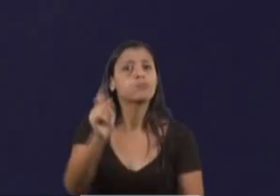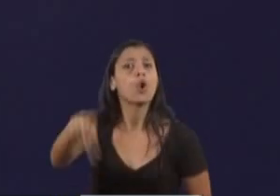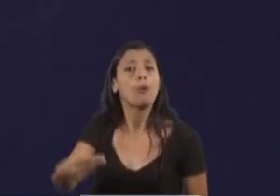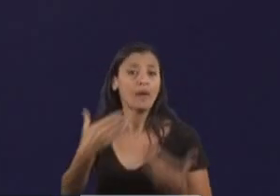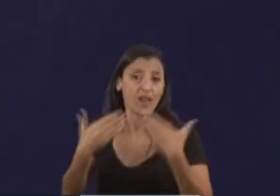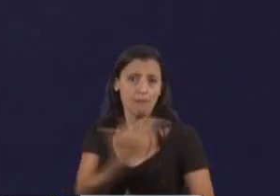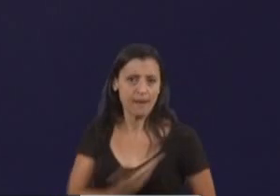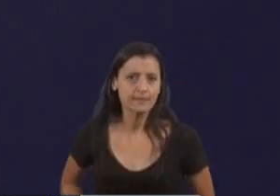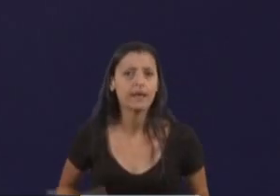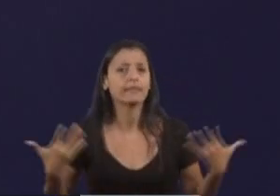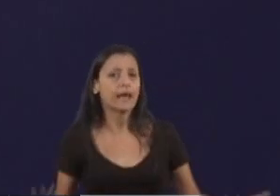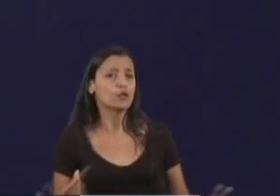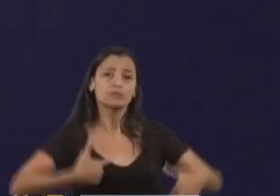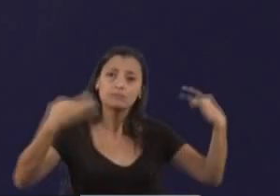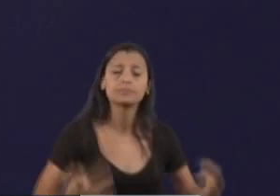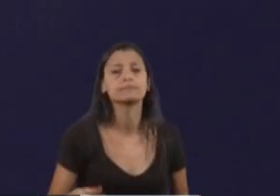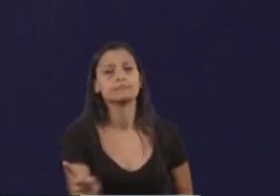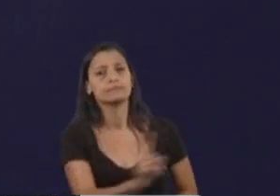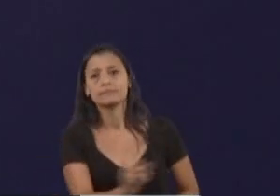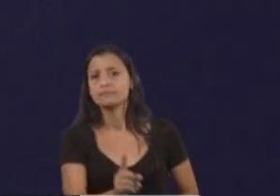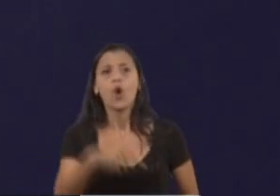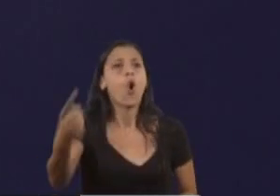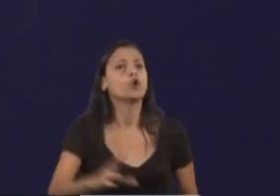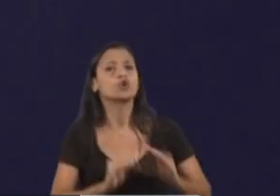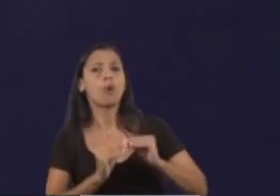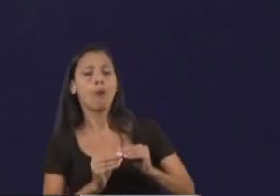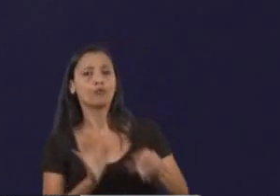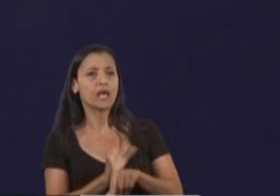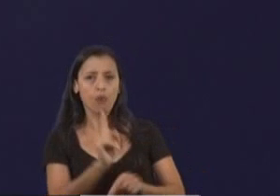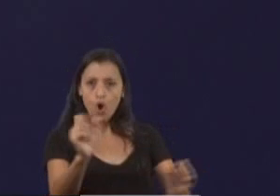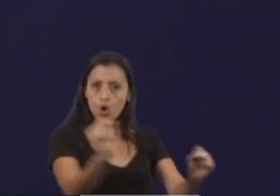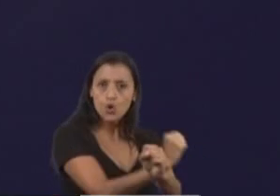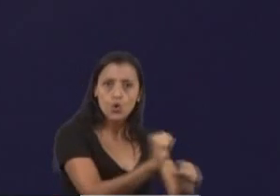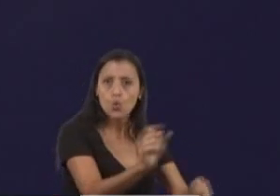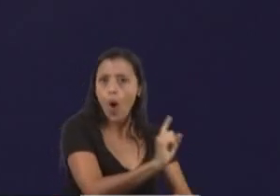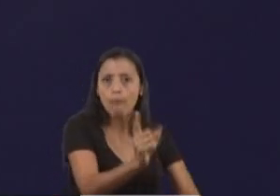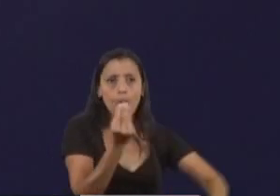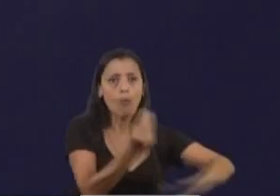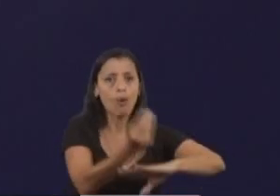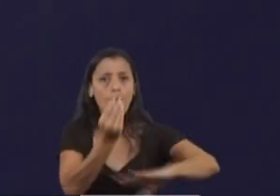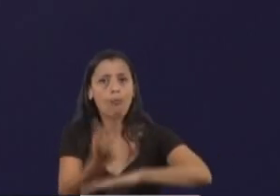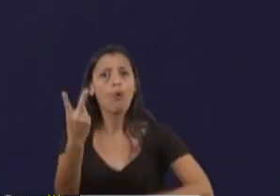debería existir otra causal de no aprobación de un pliego